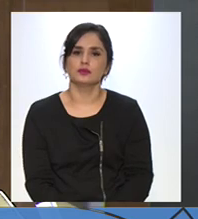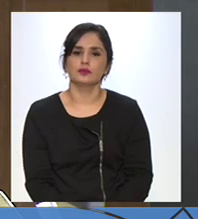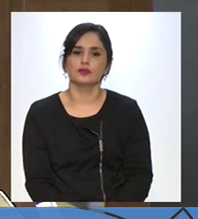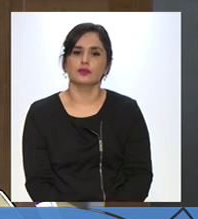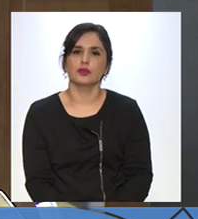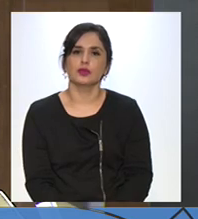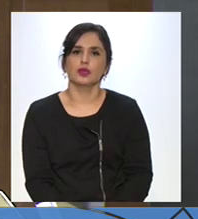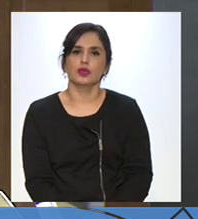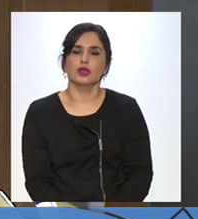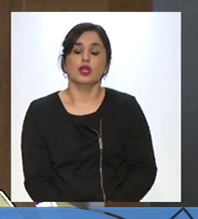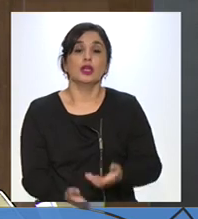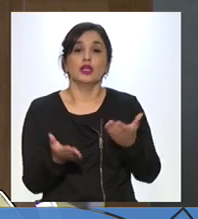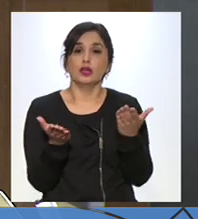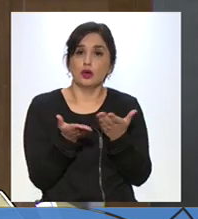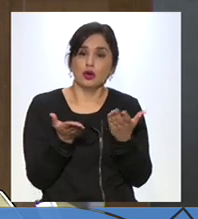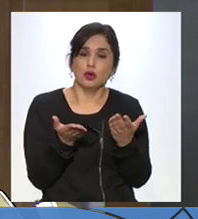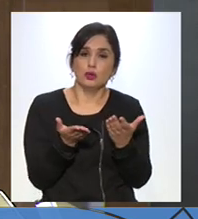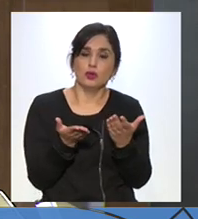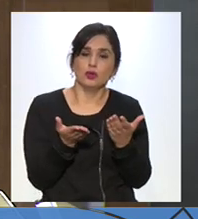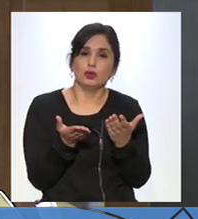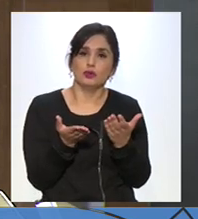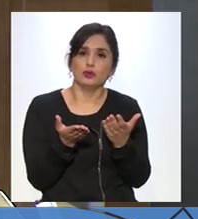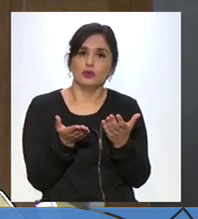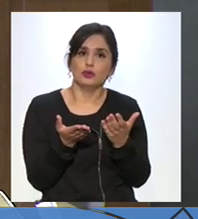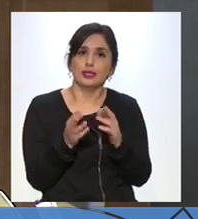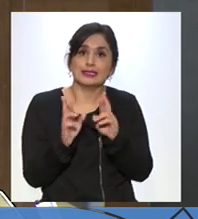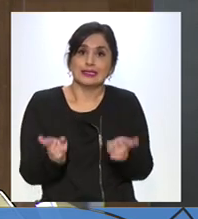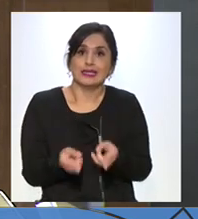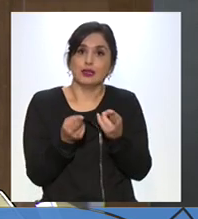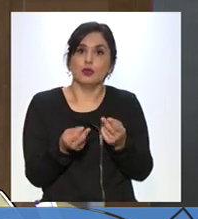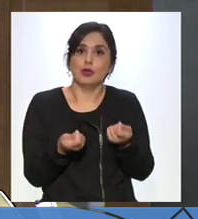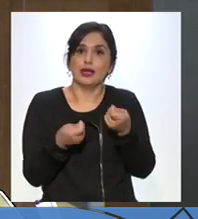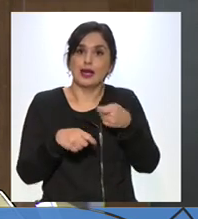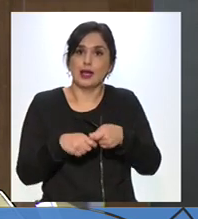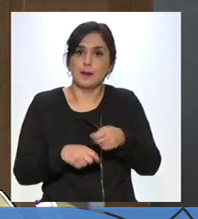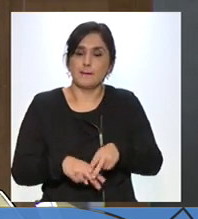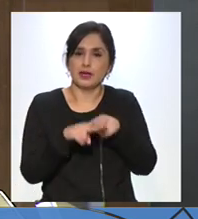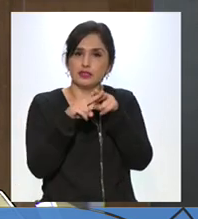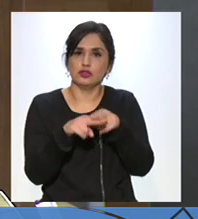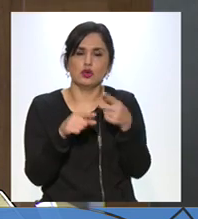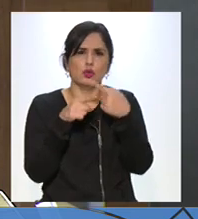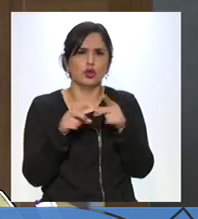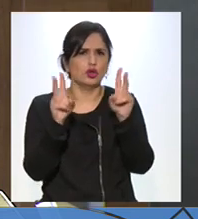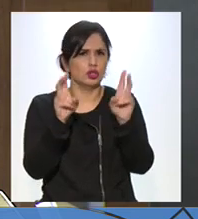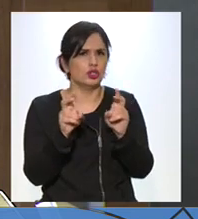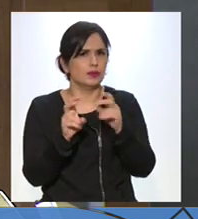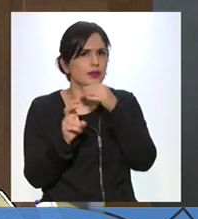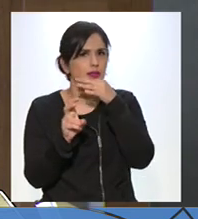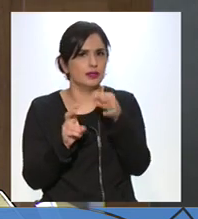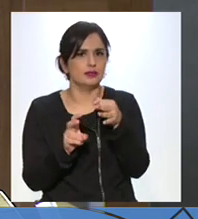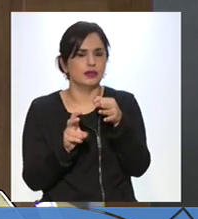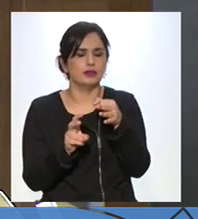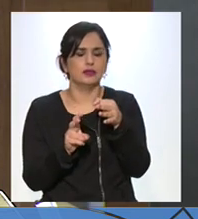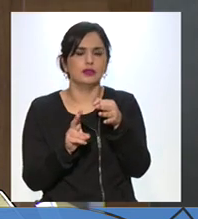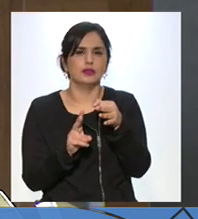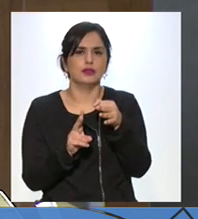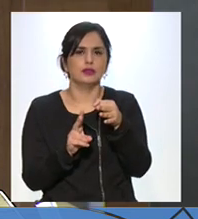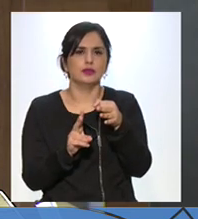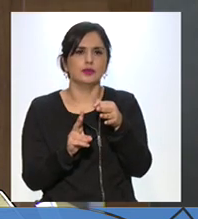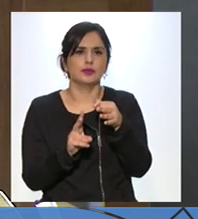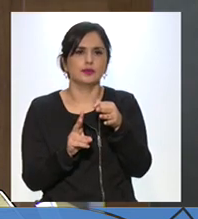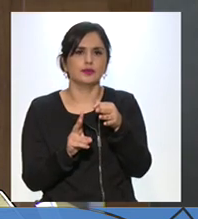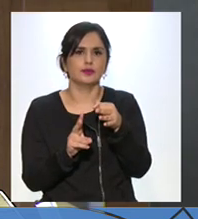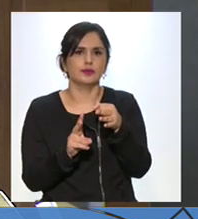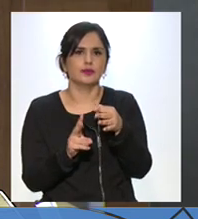Por último, dos cosas. ¿Cómo piensa usted que se recupera la inversión? Porque otro de los temas que plantean es que, sin perjuicio de lo